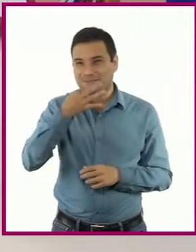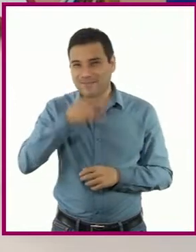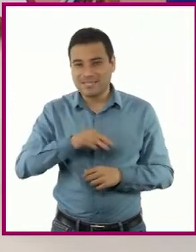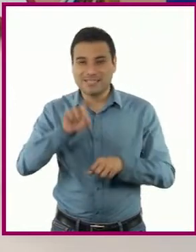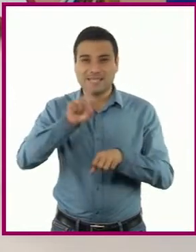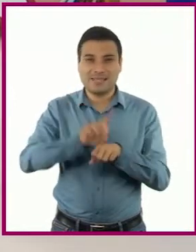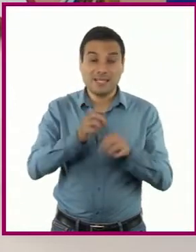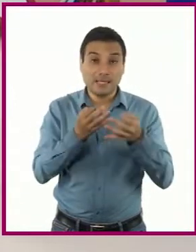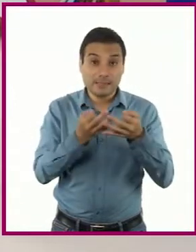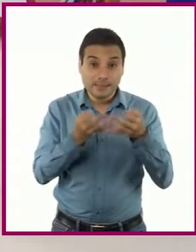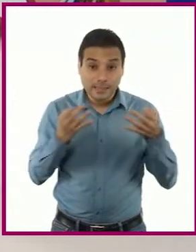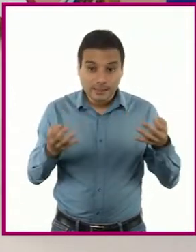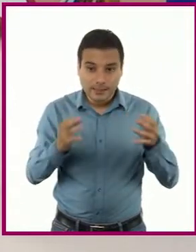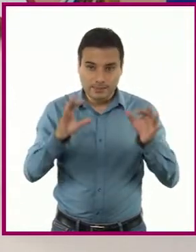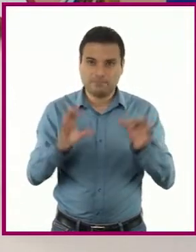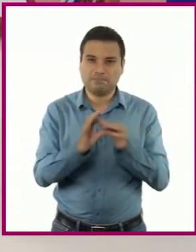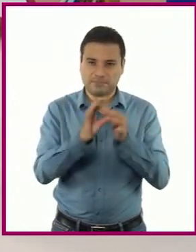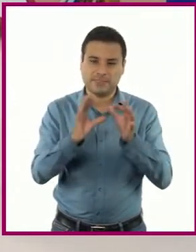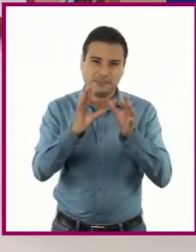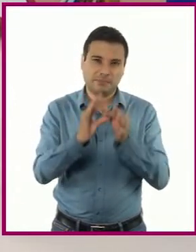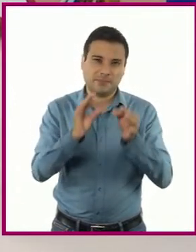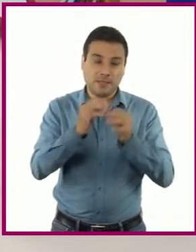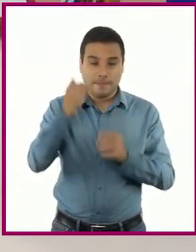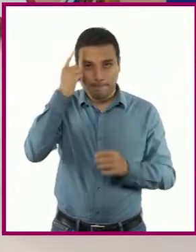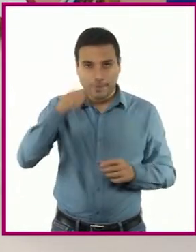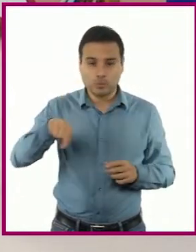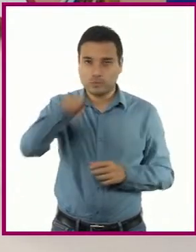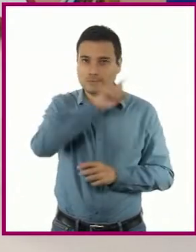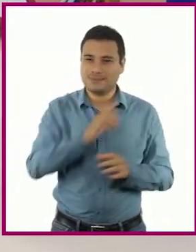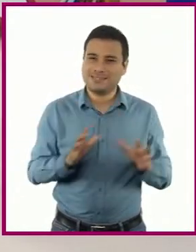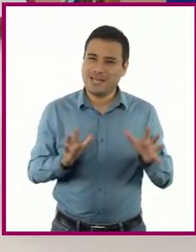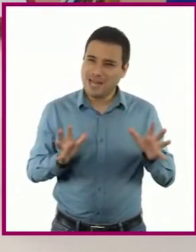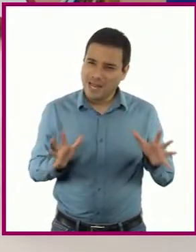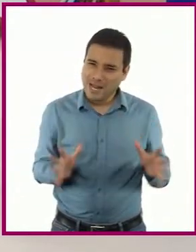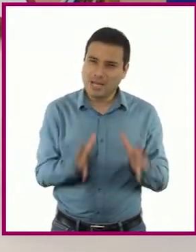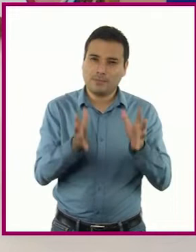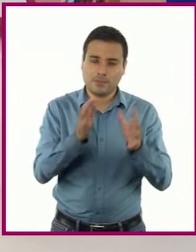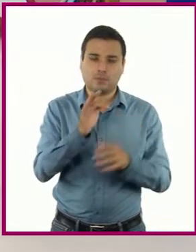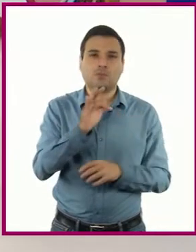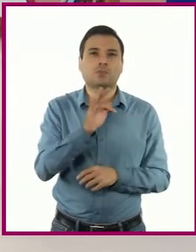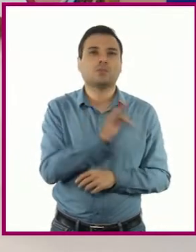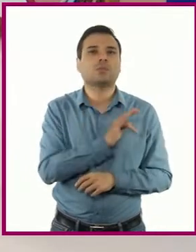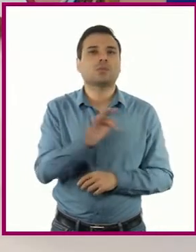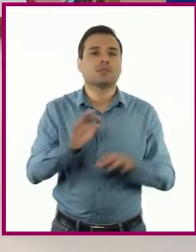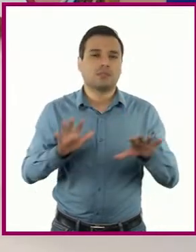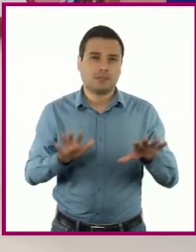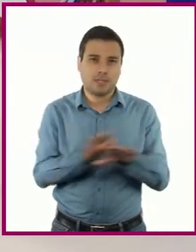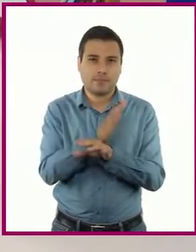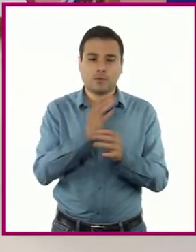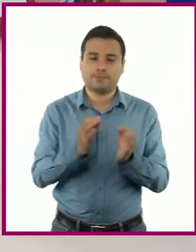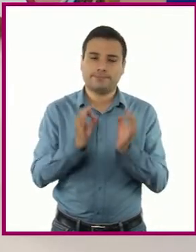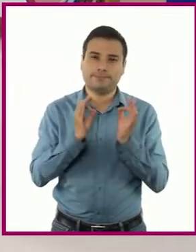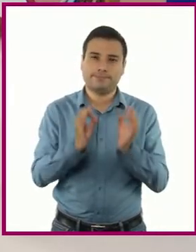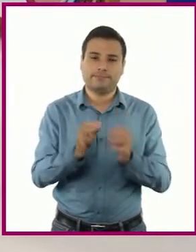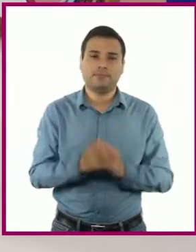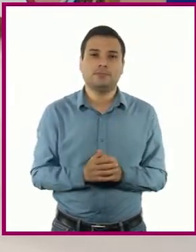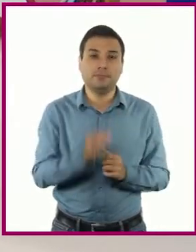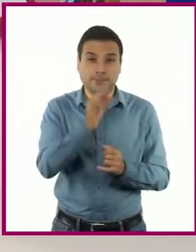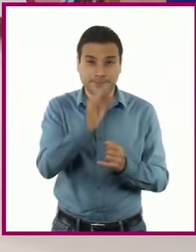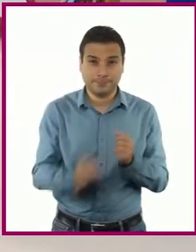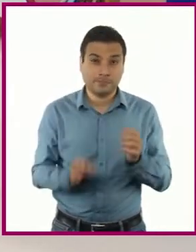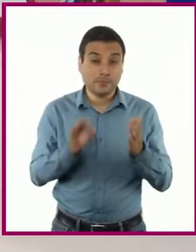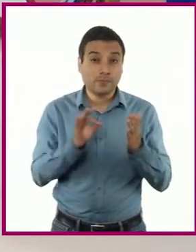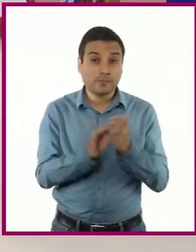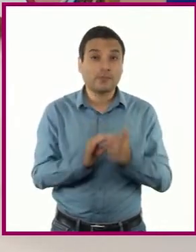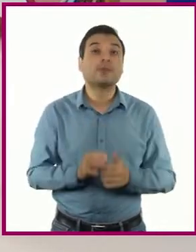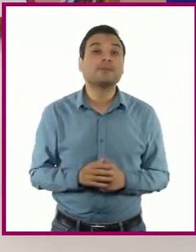Tierra, para reiterar la invitación a unirnos para lograr un verdadero cambio. El último punto es el